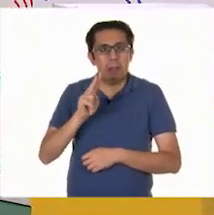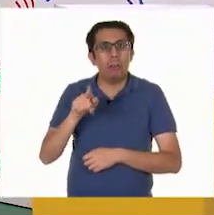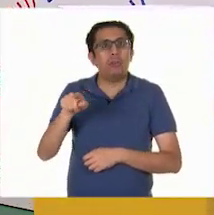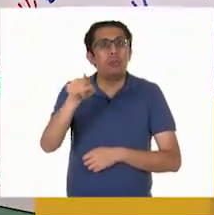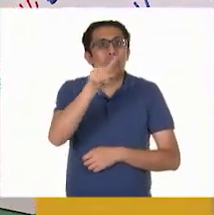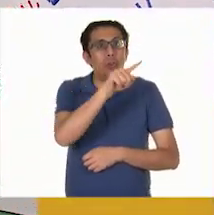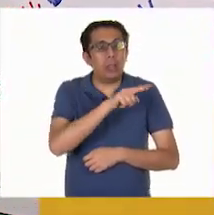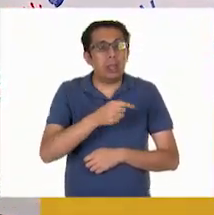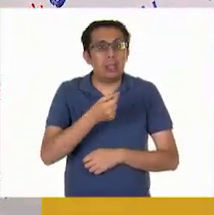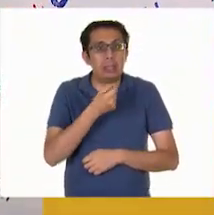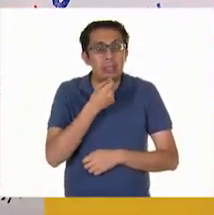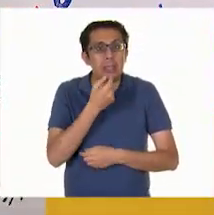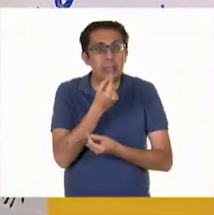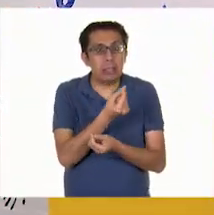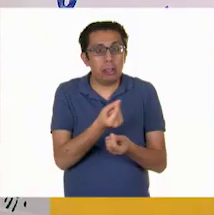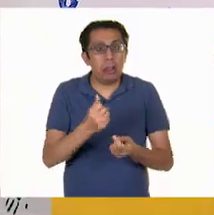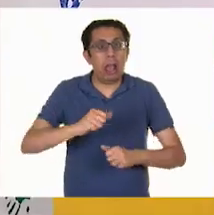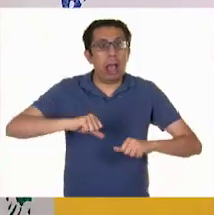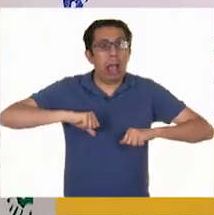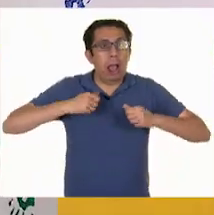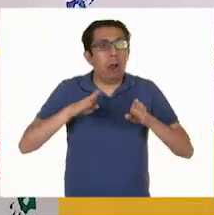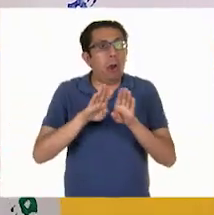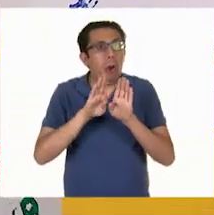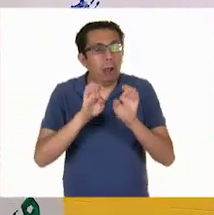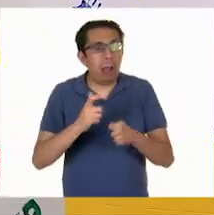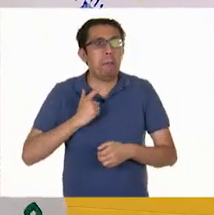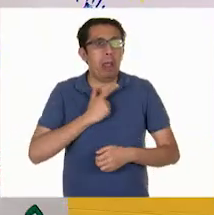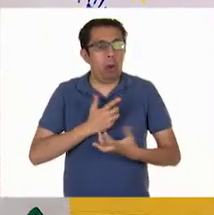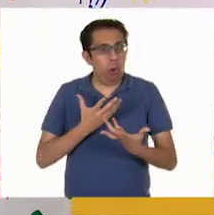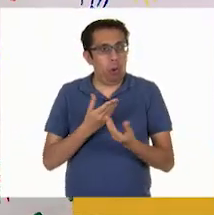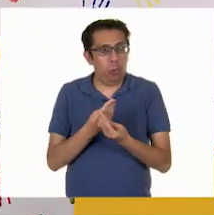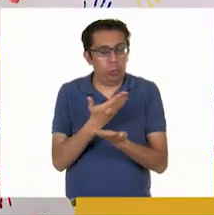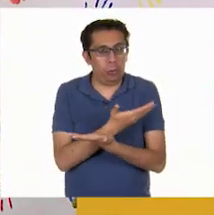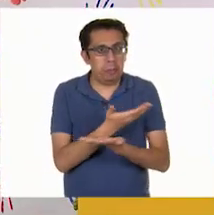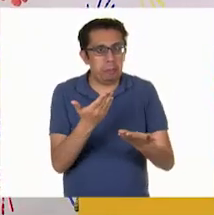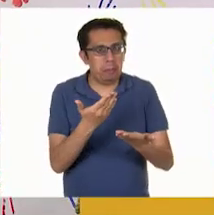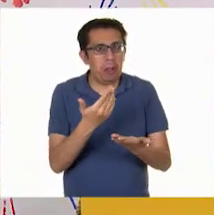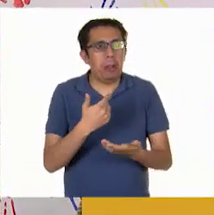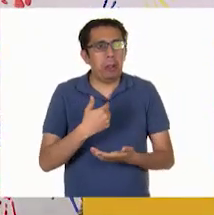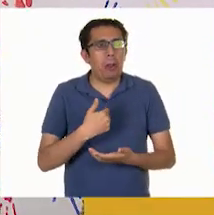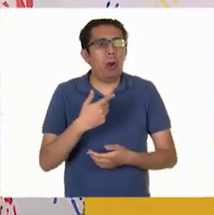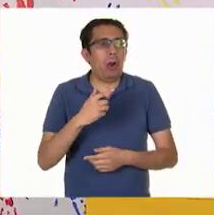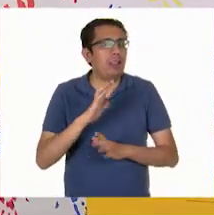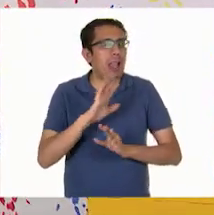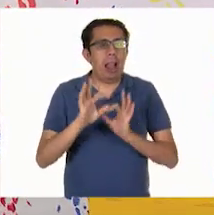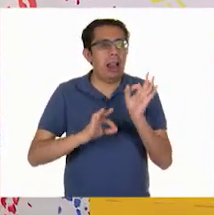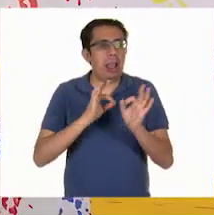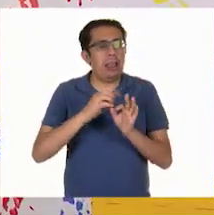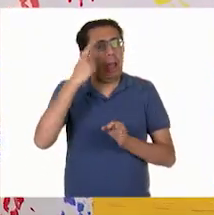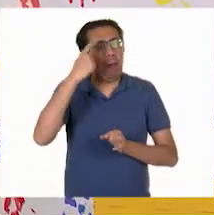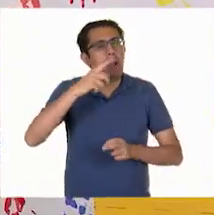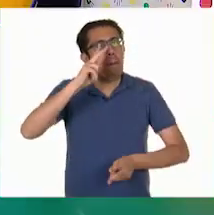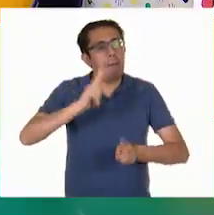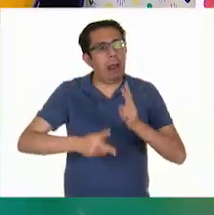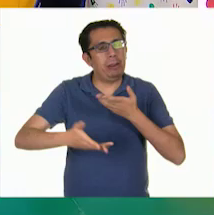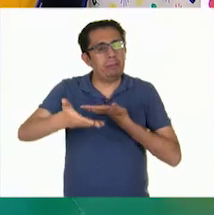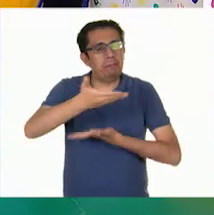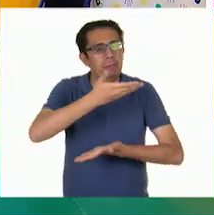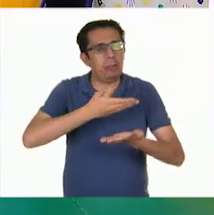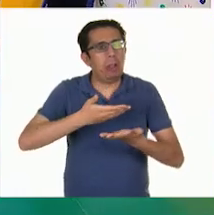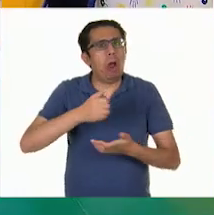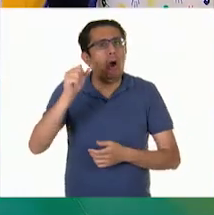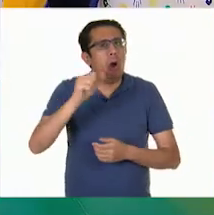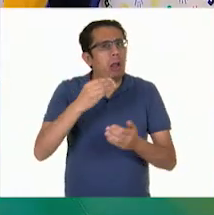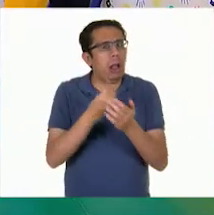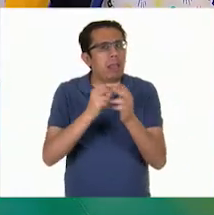y adolescentes? Es un gusto estar con ustedes y estoy listísima para conversar. ¿De qué va a tratar entonces la clase del día de hoy, maestra? Bueno,